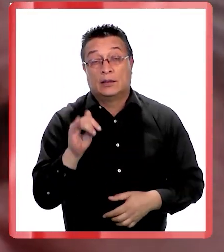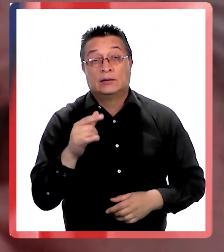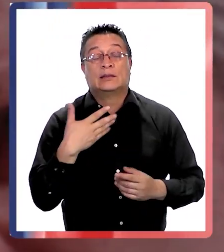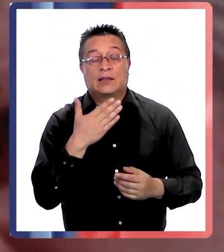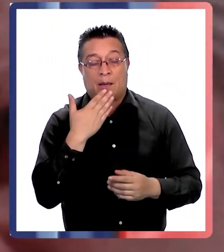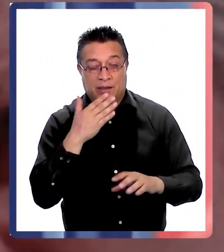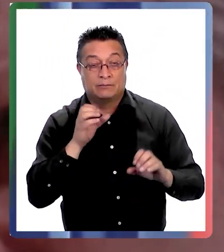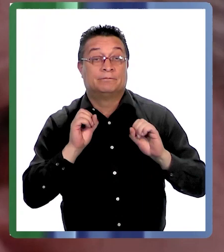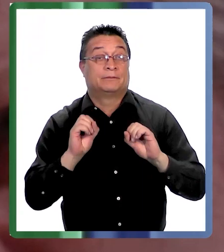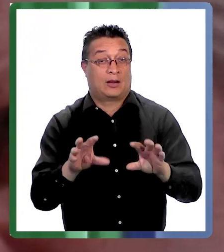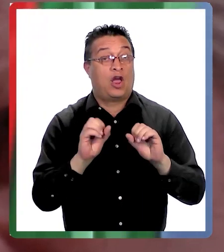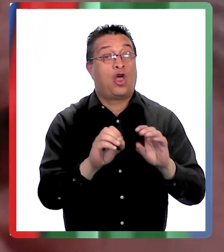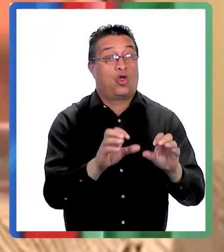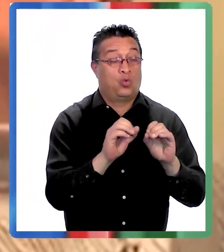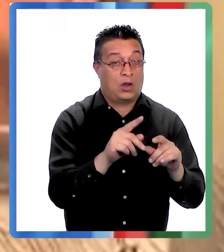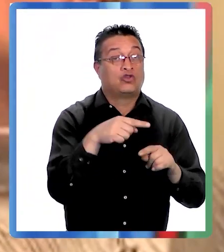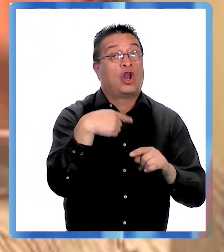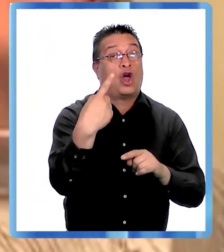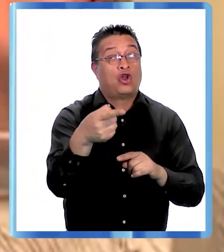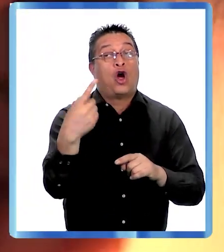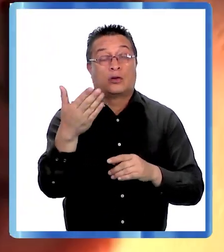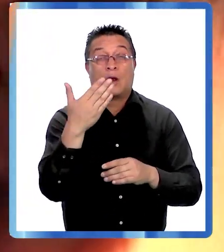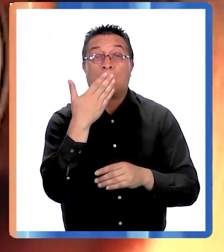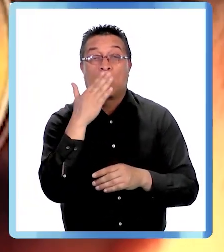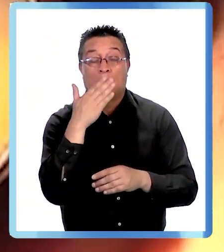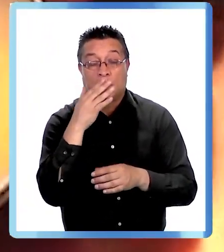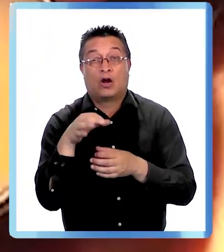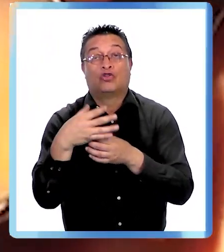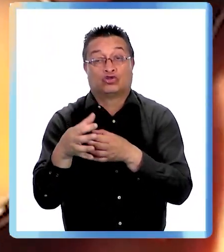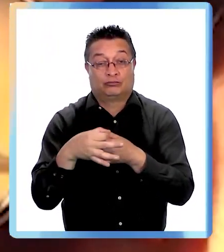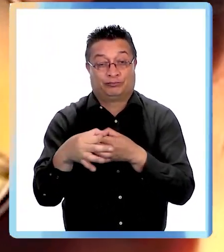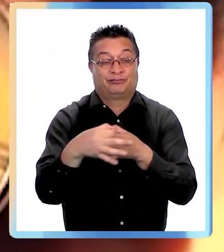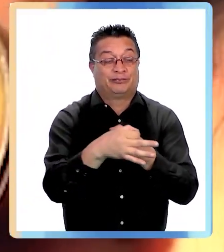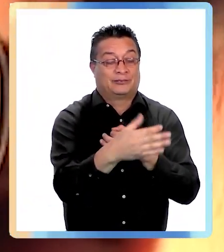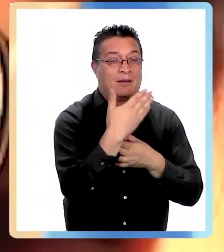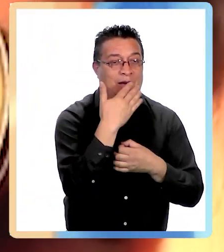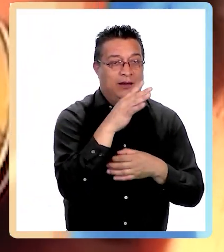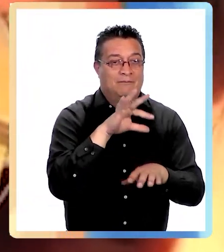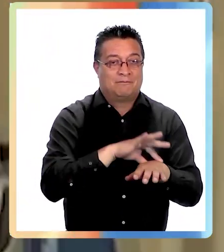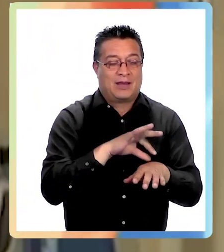hacemos educación a otras especialidades,